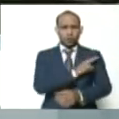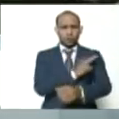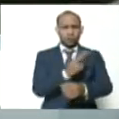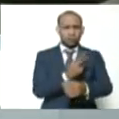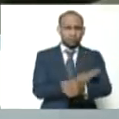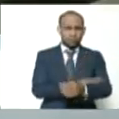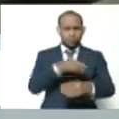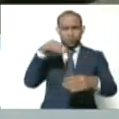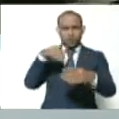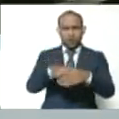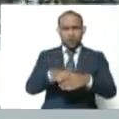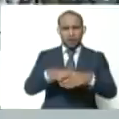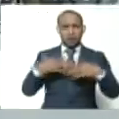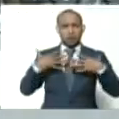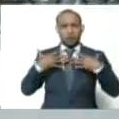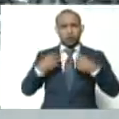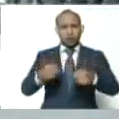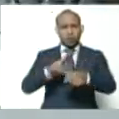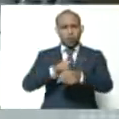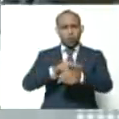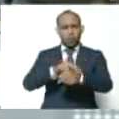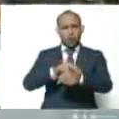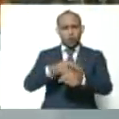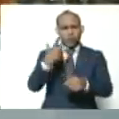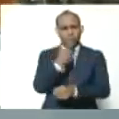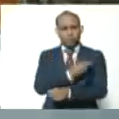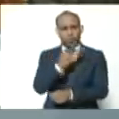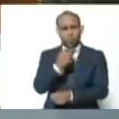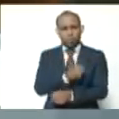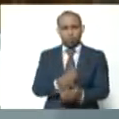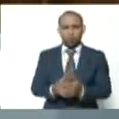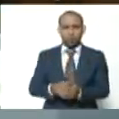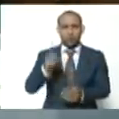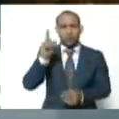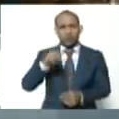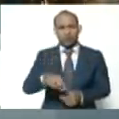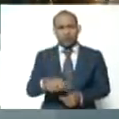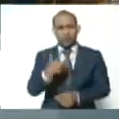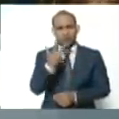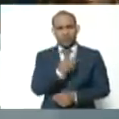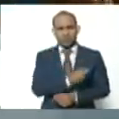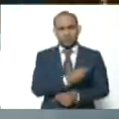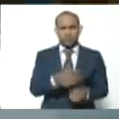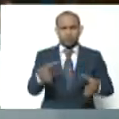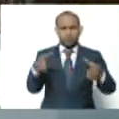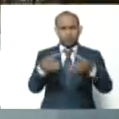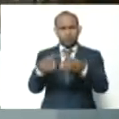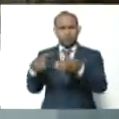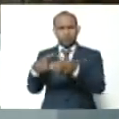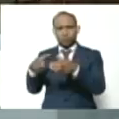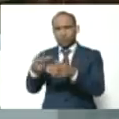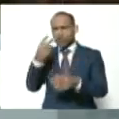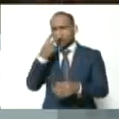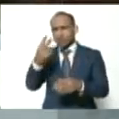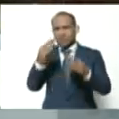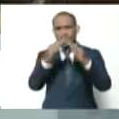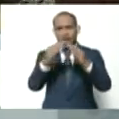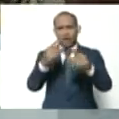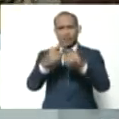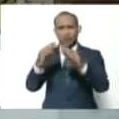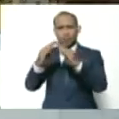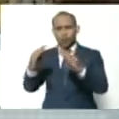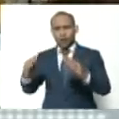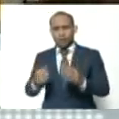todo el personal sanitario del país, para reforzar la vacunación de las brigadas, visita casa por casa, que